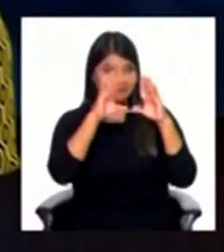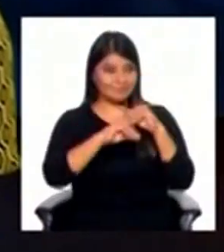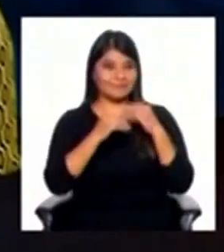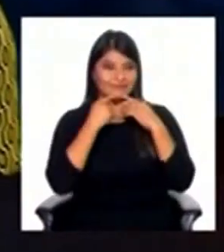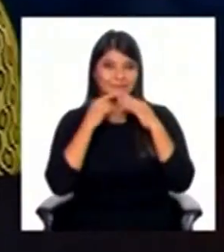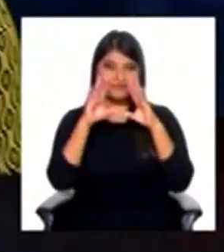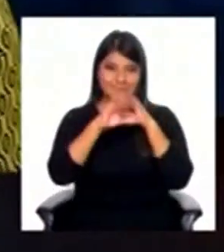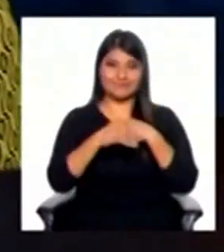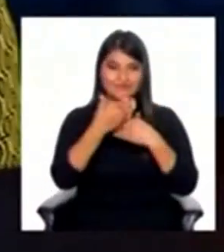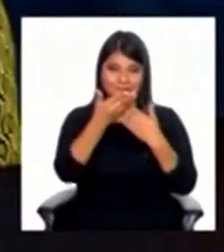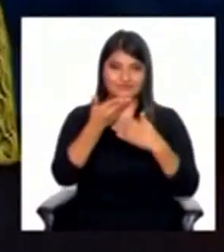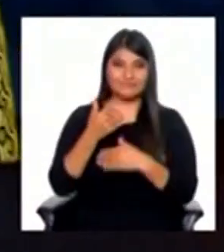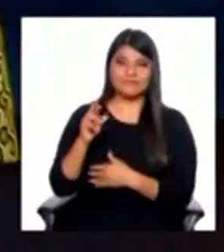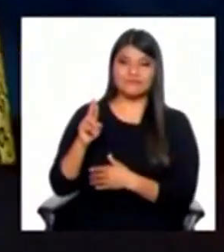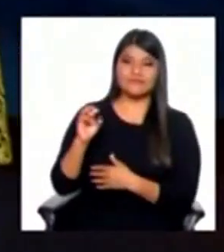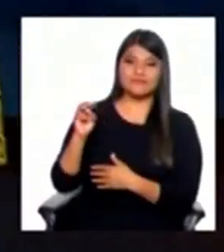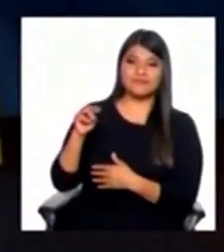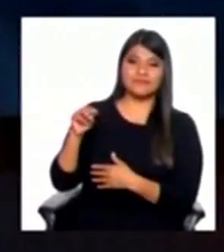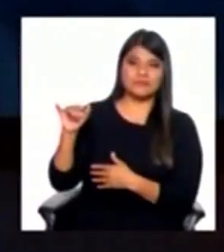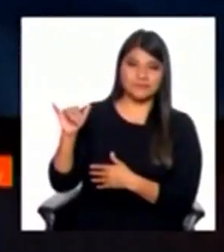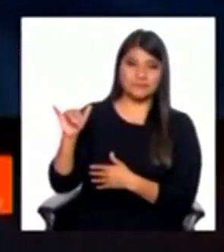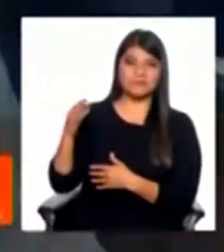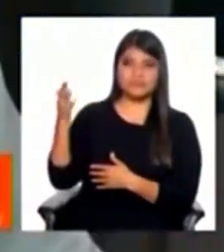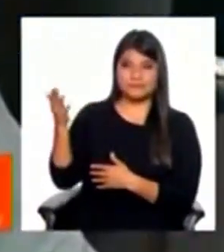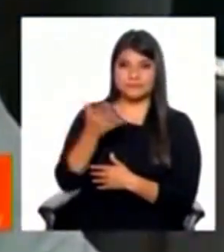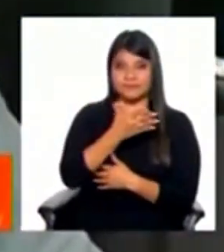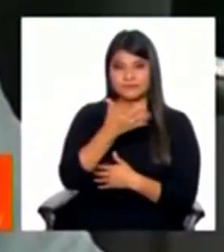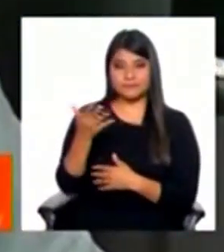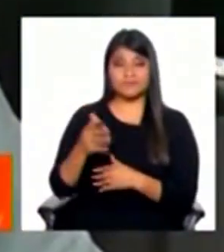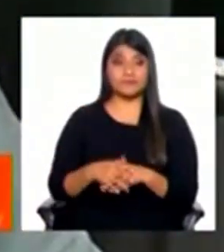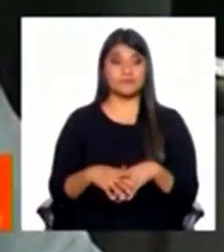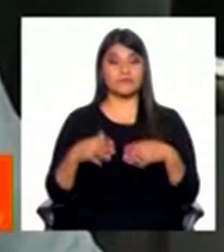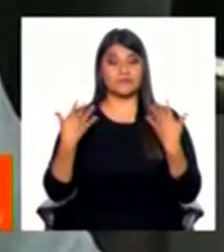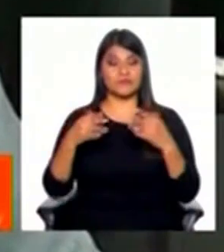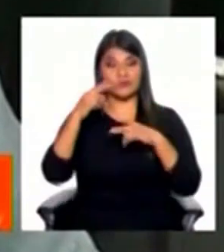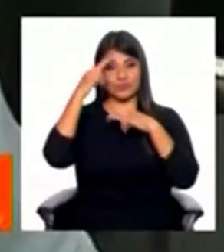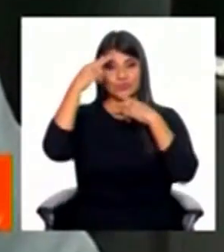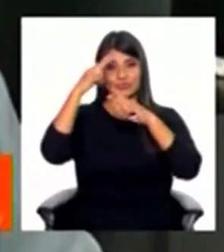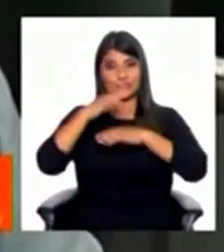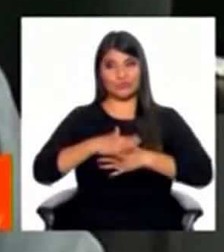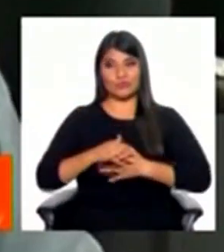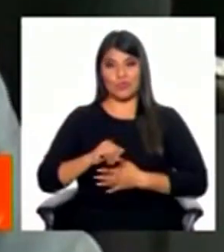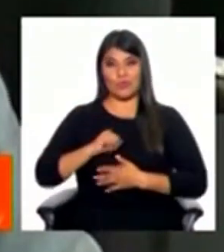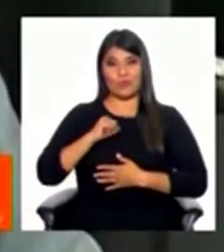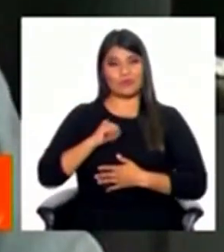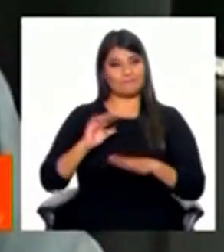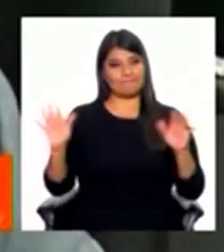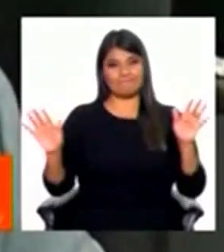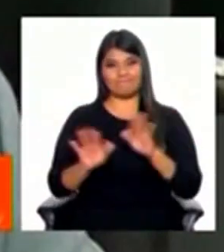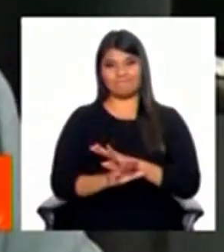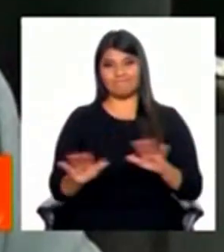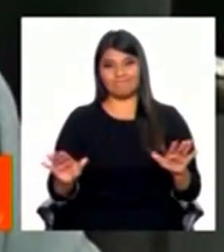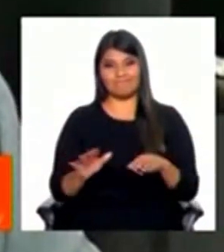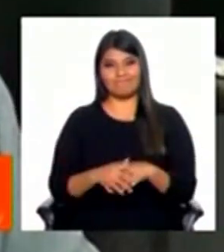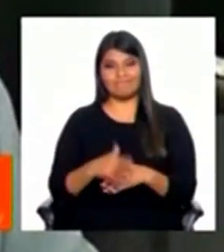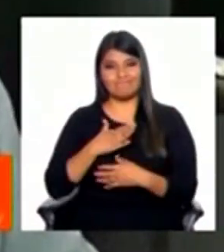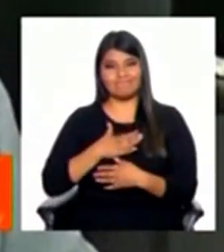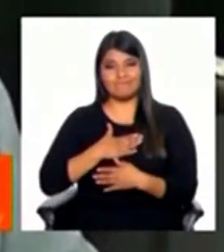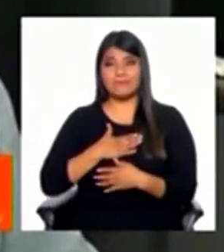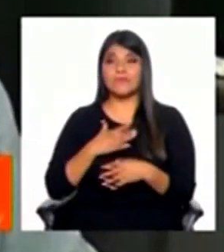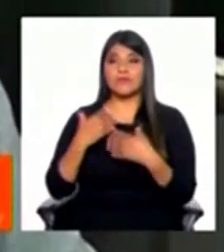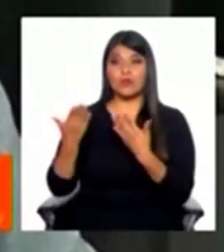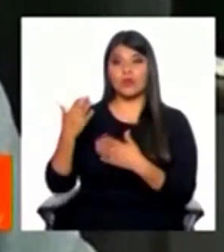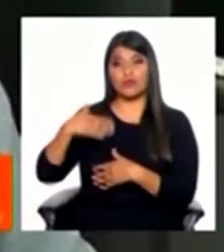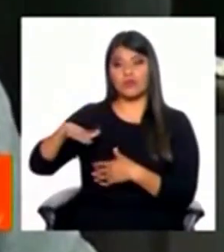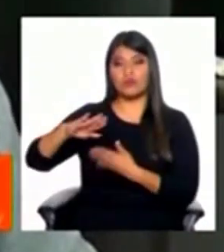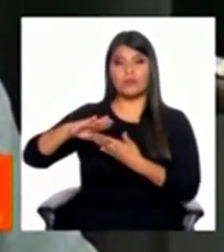Buenas noches, Romy. Efectivamente, son noticias que no nos enorgullecen, como bien ha mencionado al inicio. El Ministerio de la Mujer y